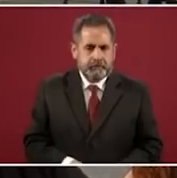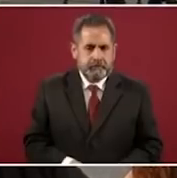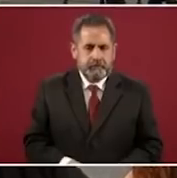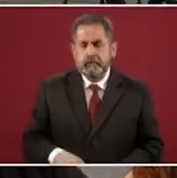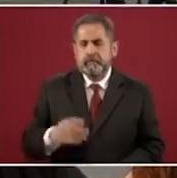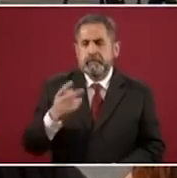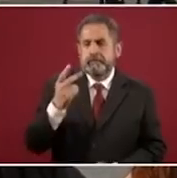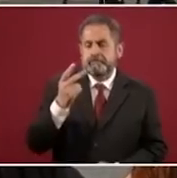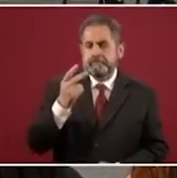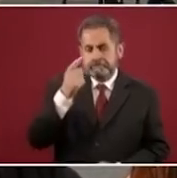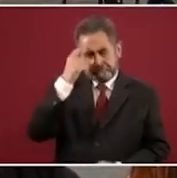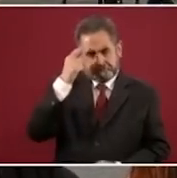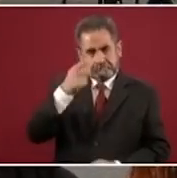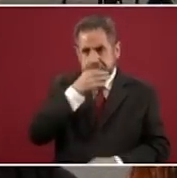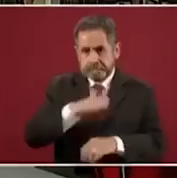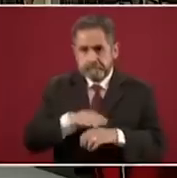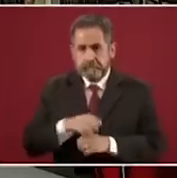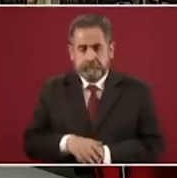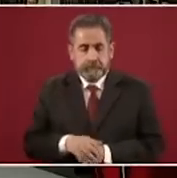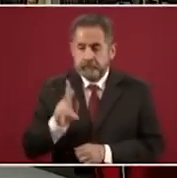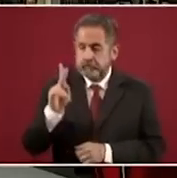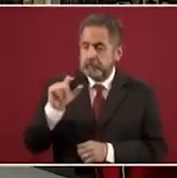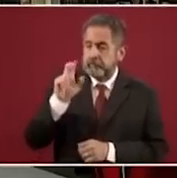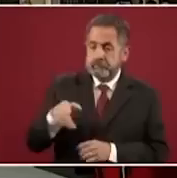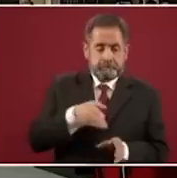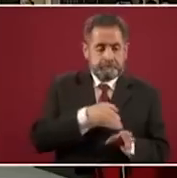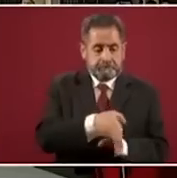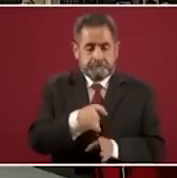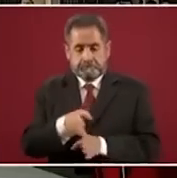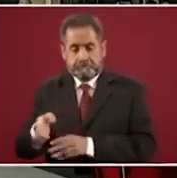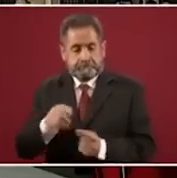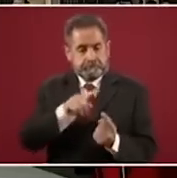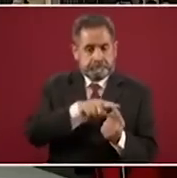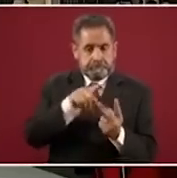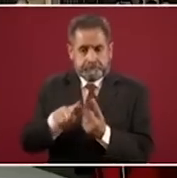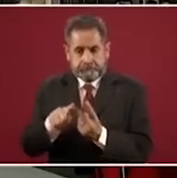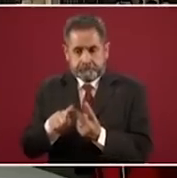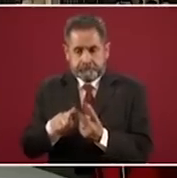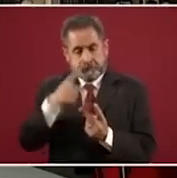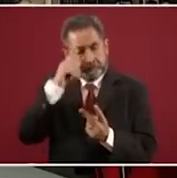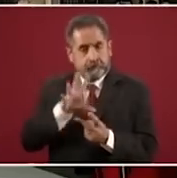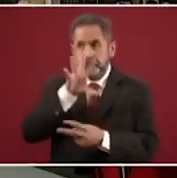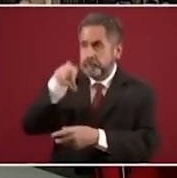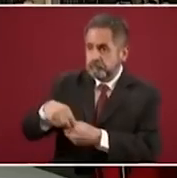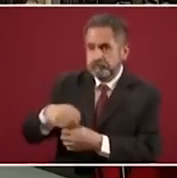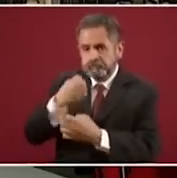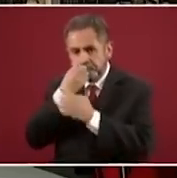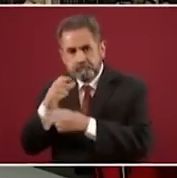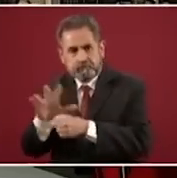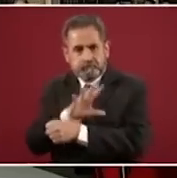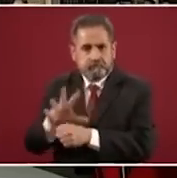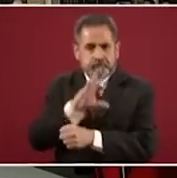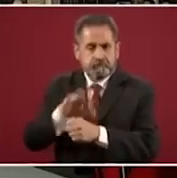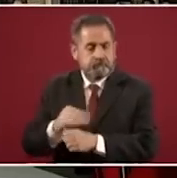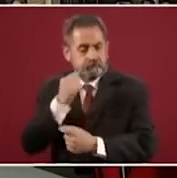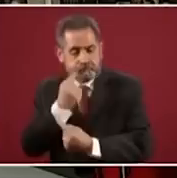Dos de las estrategias para lograr una educación integral y que las niñas